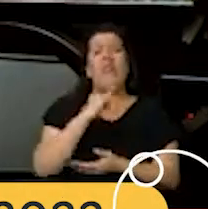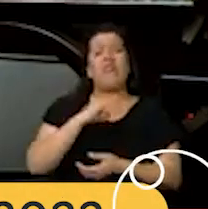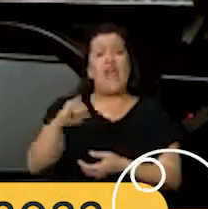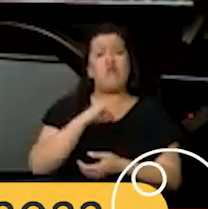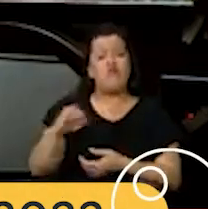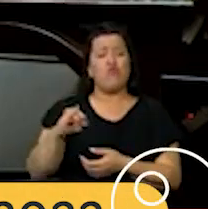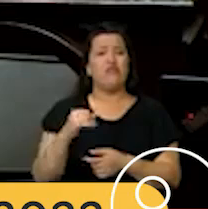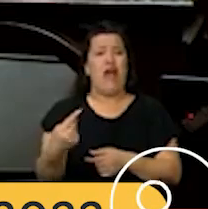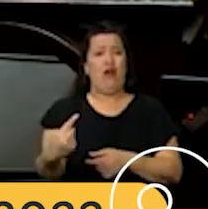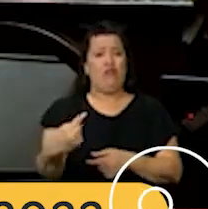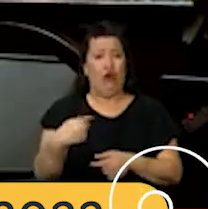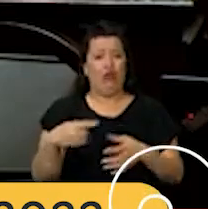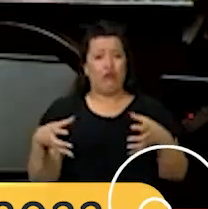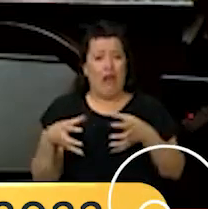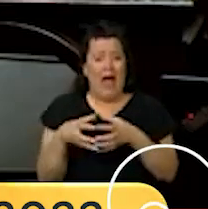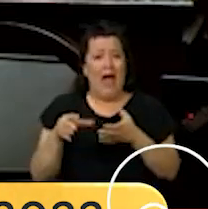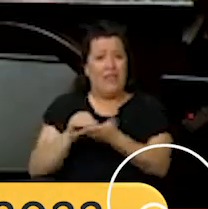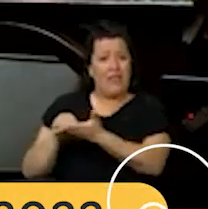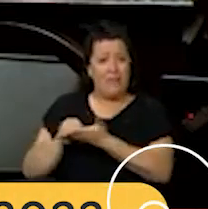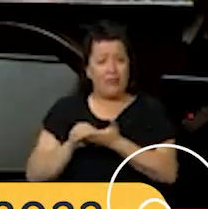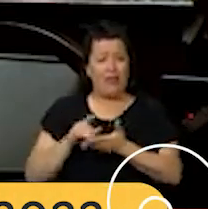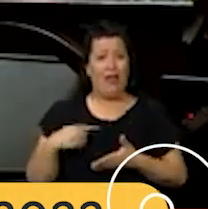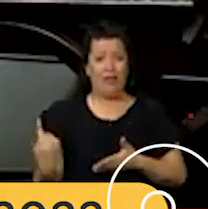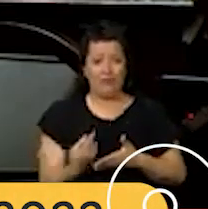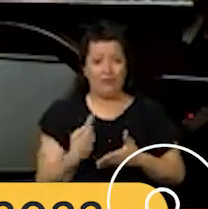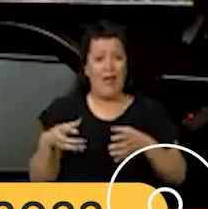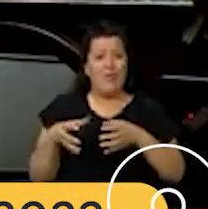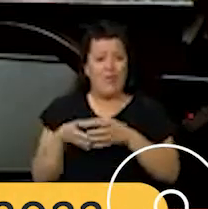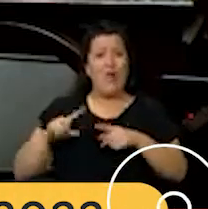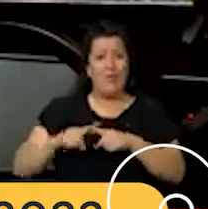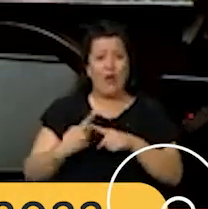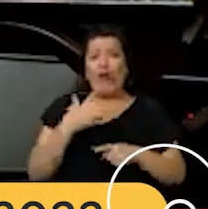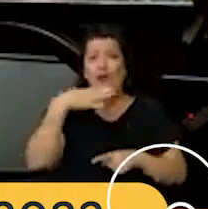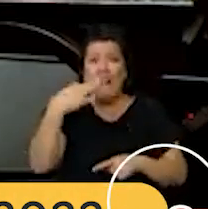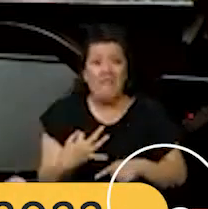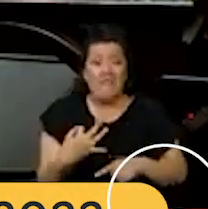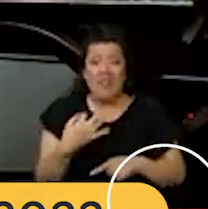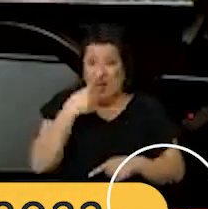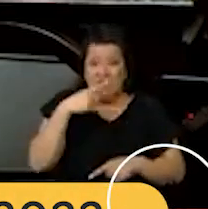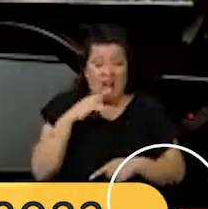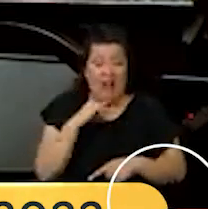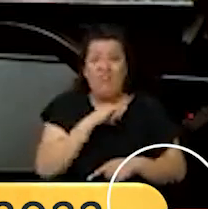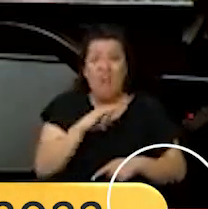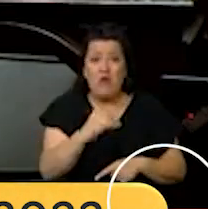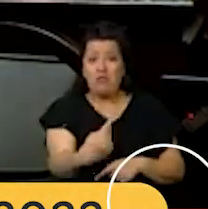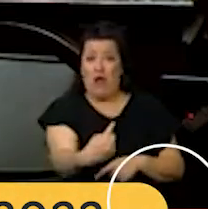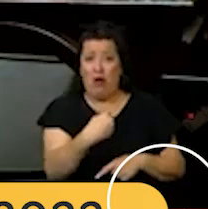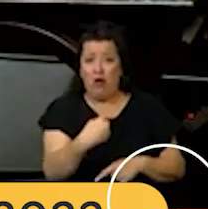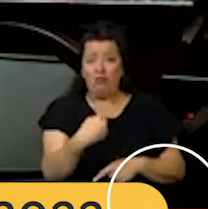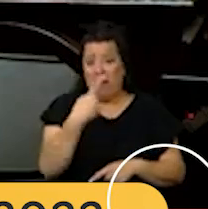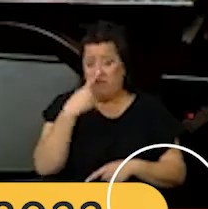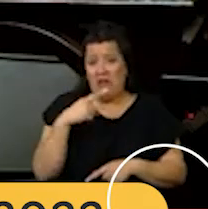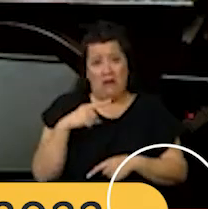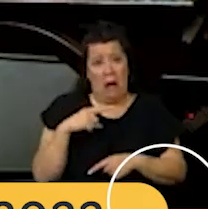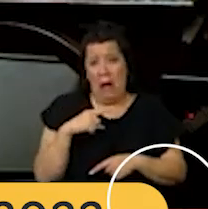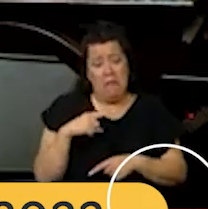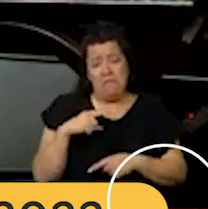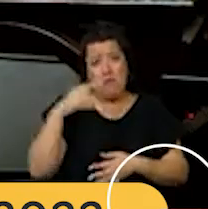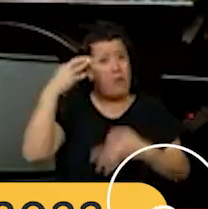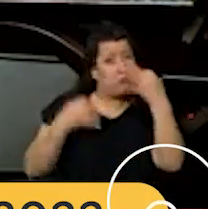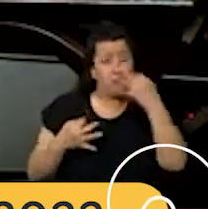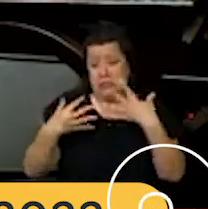de nuestro espacio, con dirigentes de nuestro espacio. La verdad que ninguna de ellas encontró confirmación por parte de la